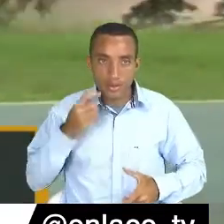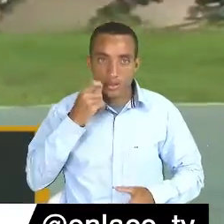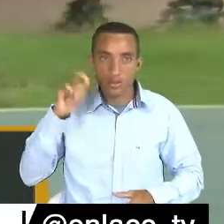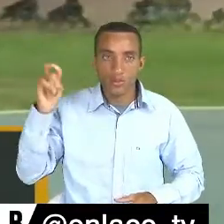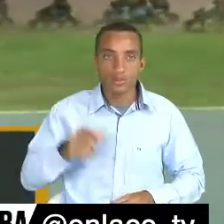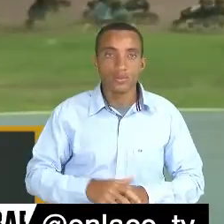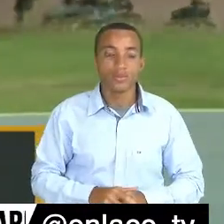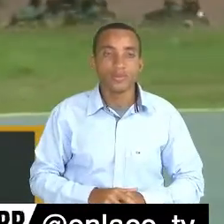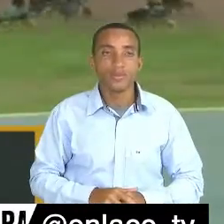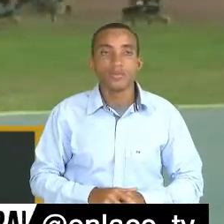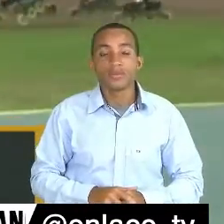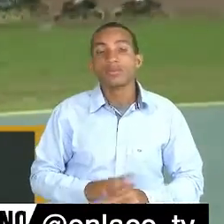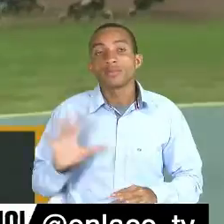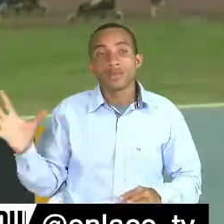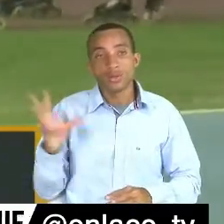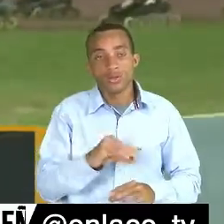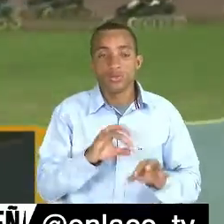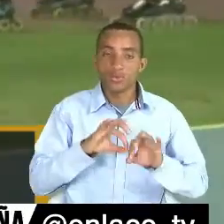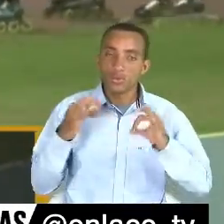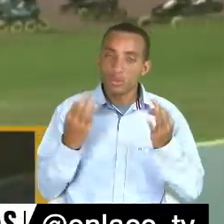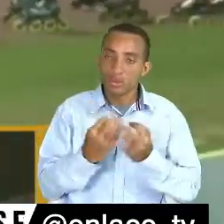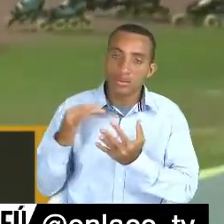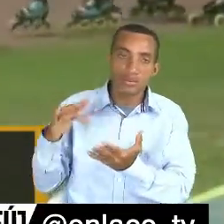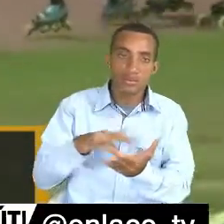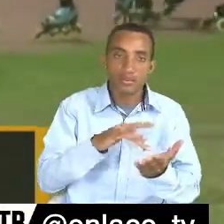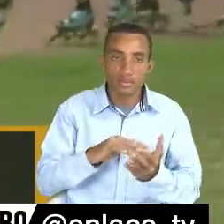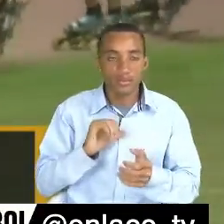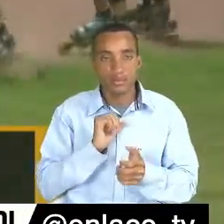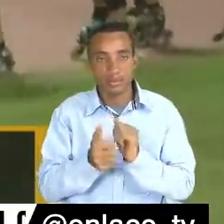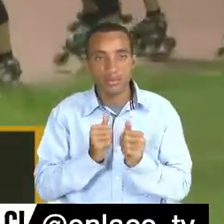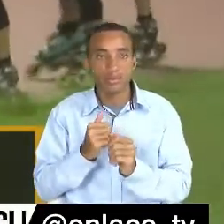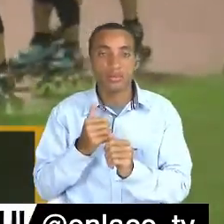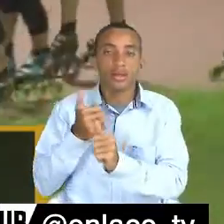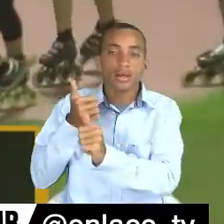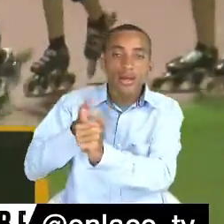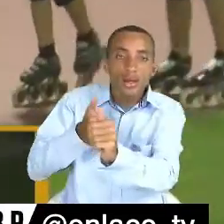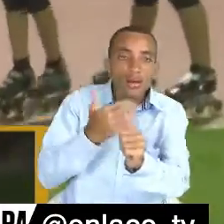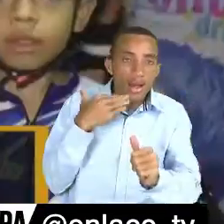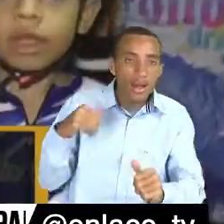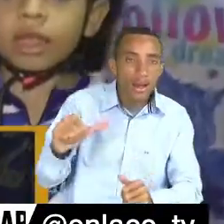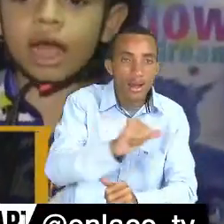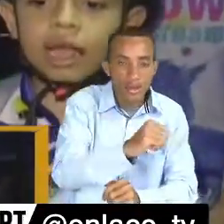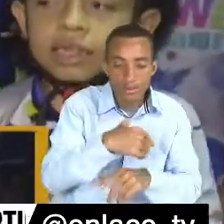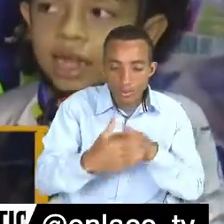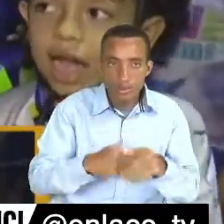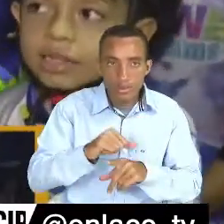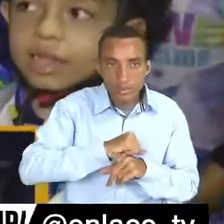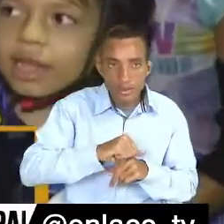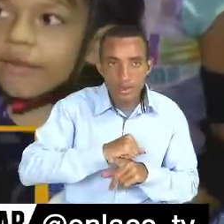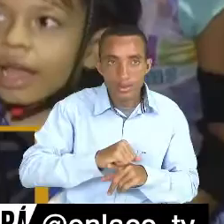en familia y competir hacen parte de la jornada deportiva para la cual cada una de ellas se ha ido preparando.